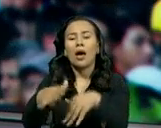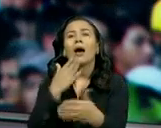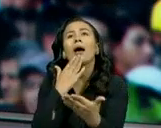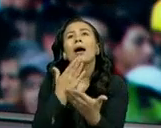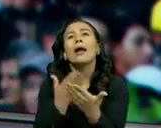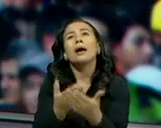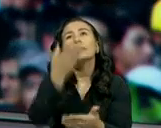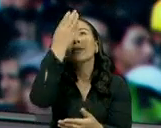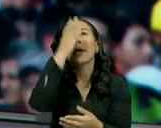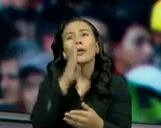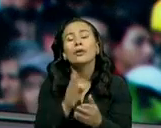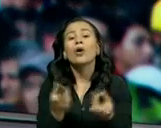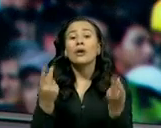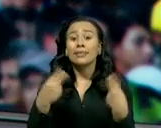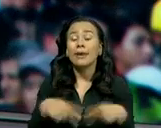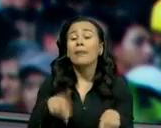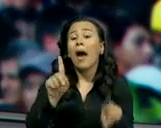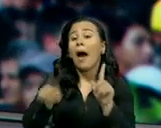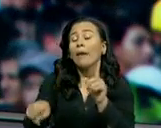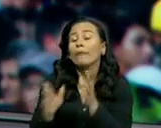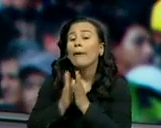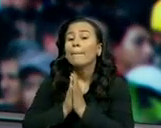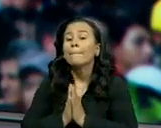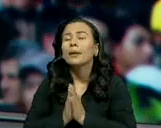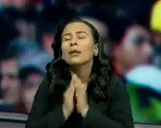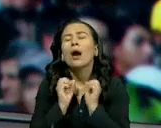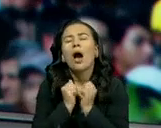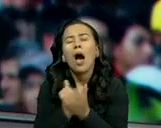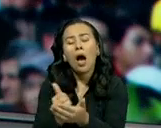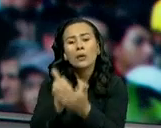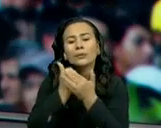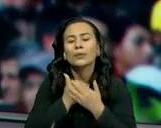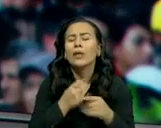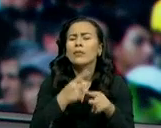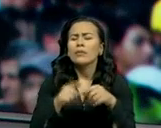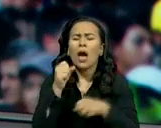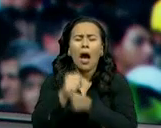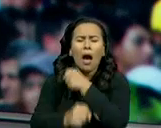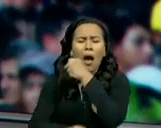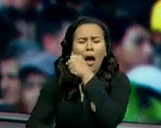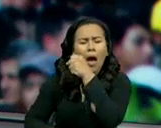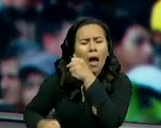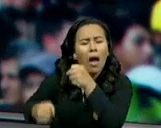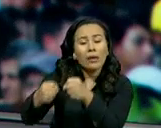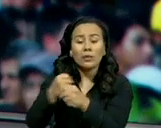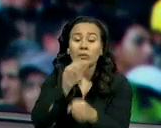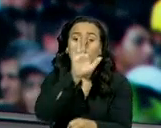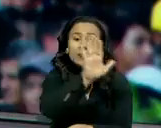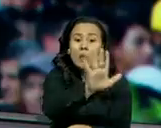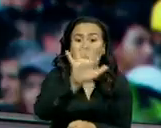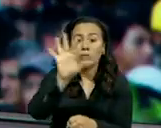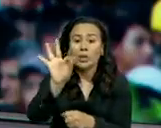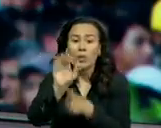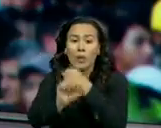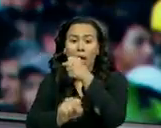por un milagro. La multitudinaria manifestación se ha venido efectuando durante 59 años.